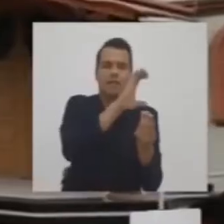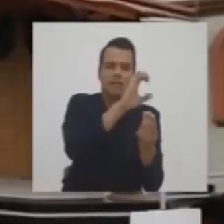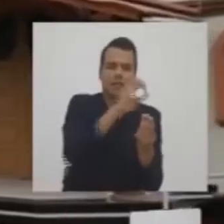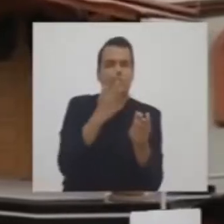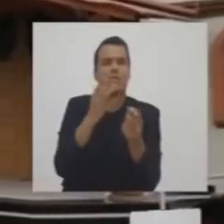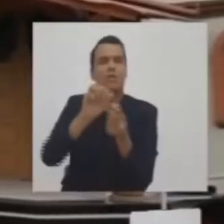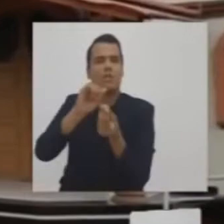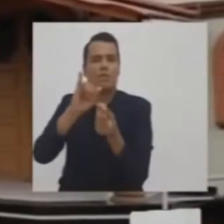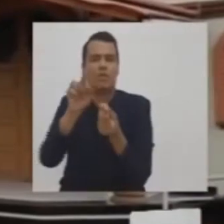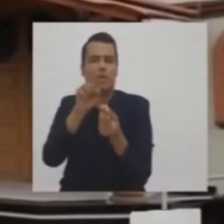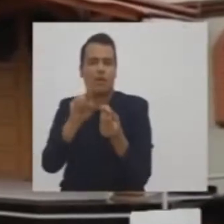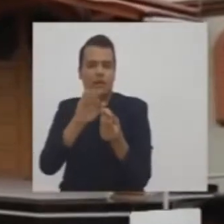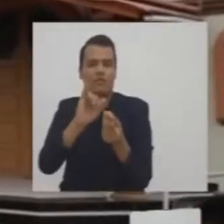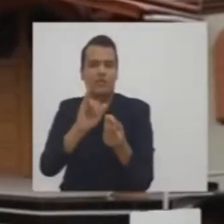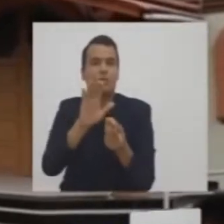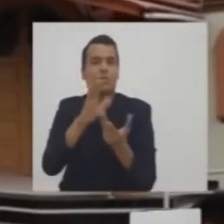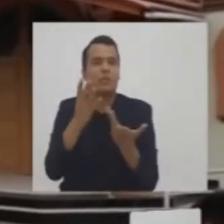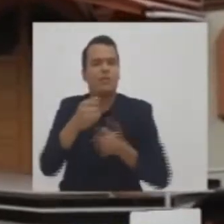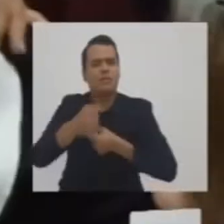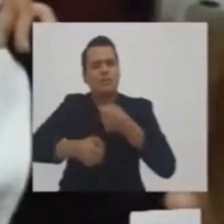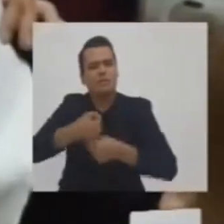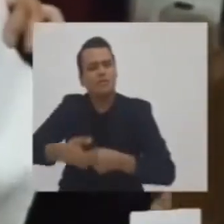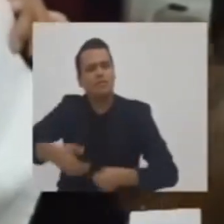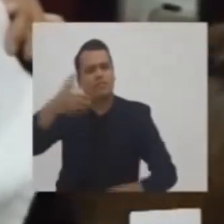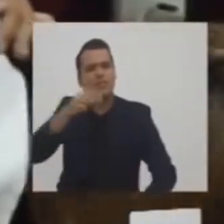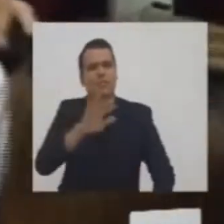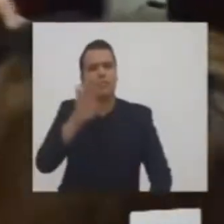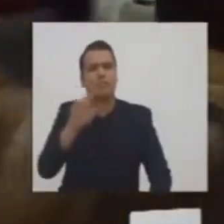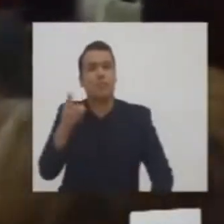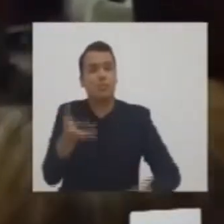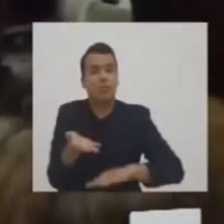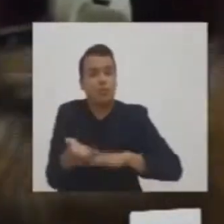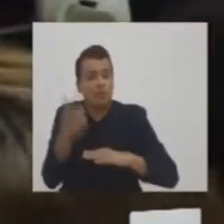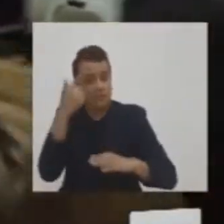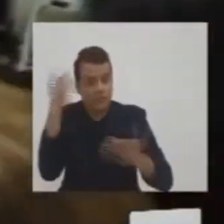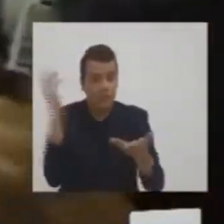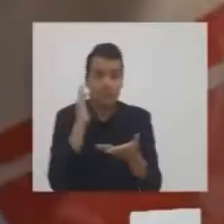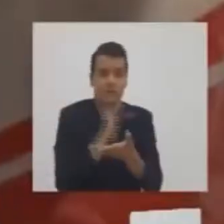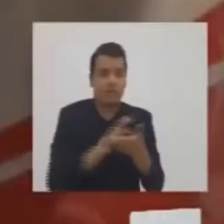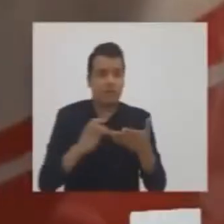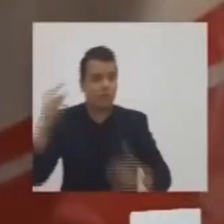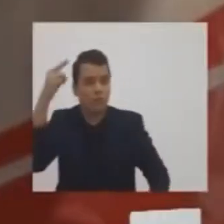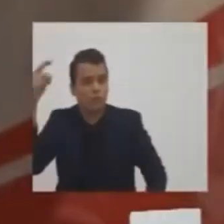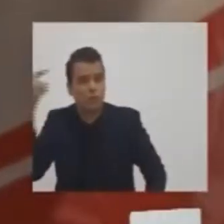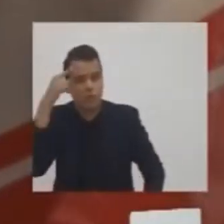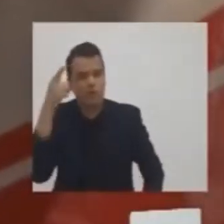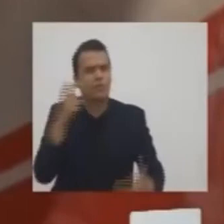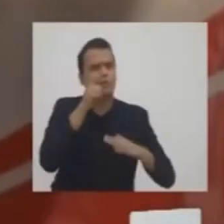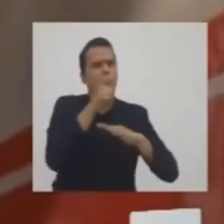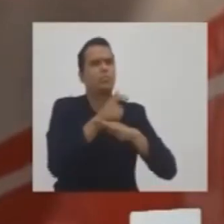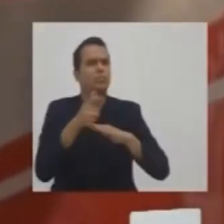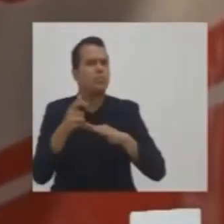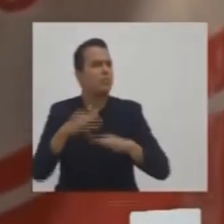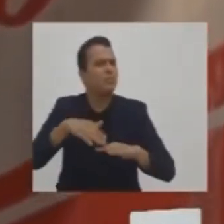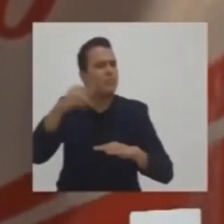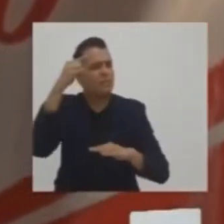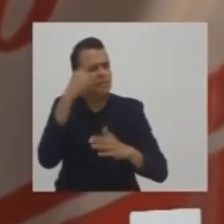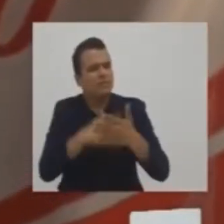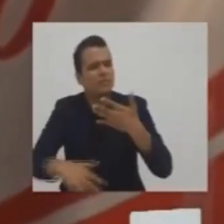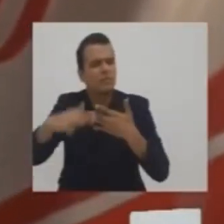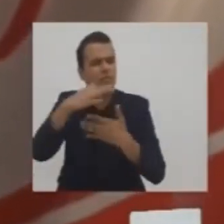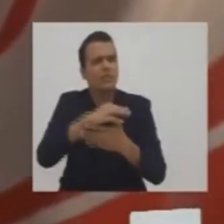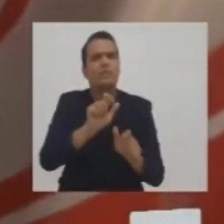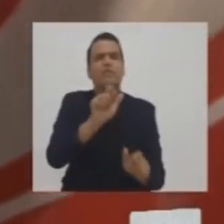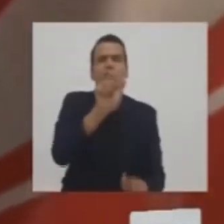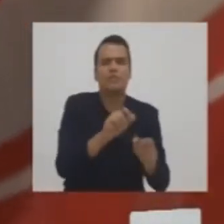Cambio Radical, AICO y ASI. Tiene 59 años y propone un modelo innovador de gobierno transparente con gerencia y